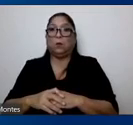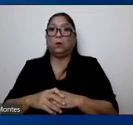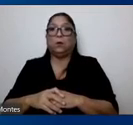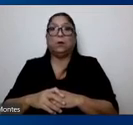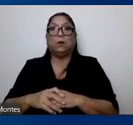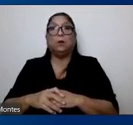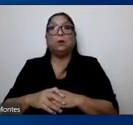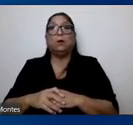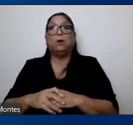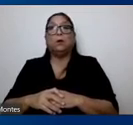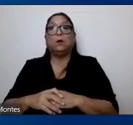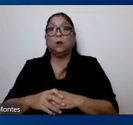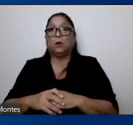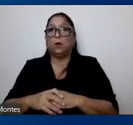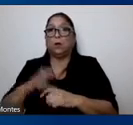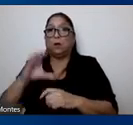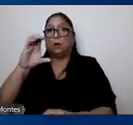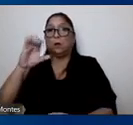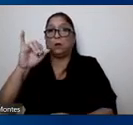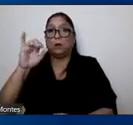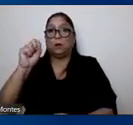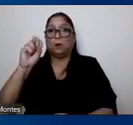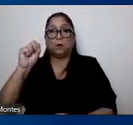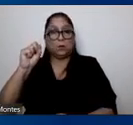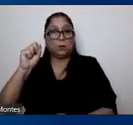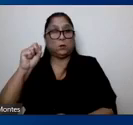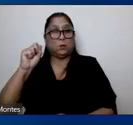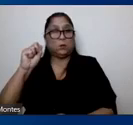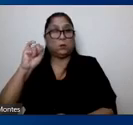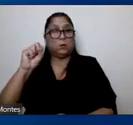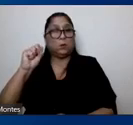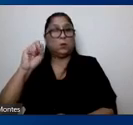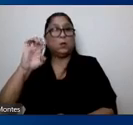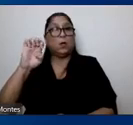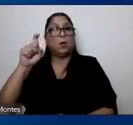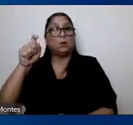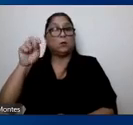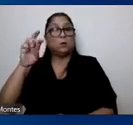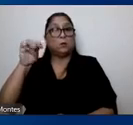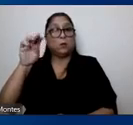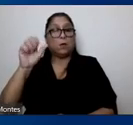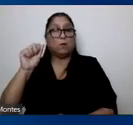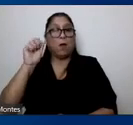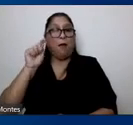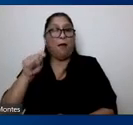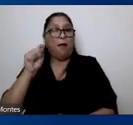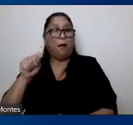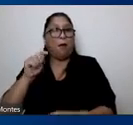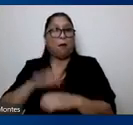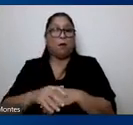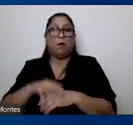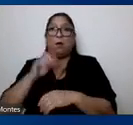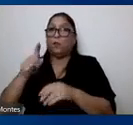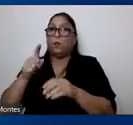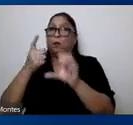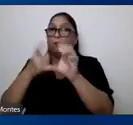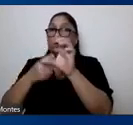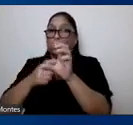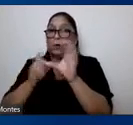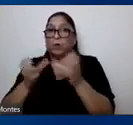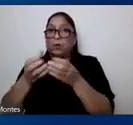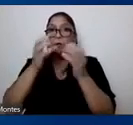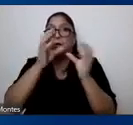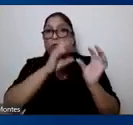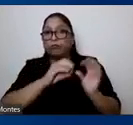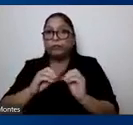crisis extrema, ¿no?, en donde ya la lógica subversiva había dado un tránsito, una